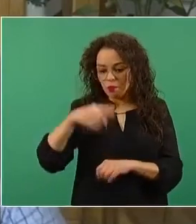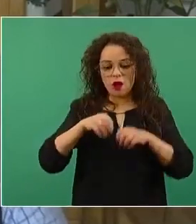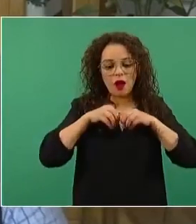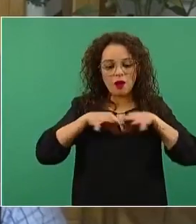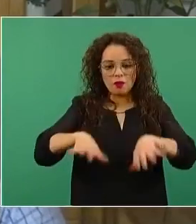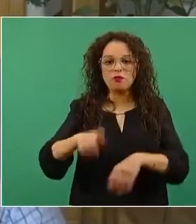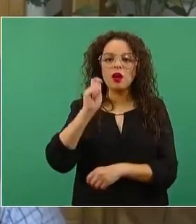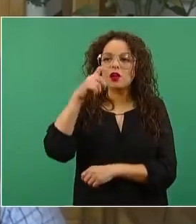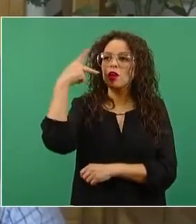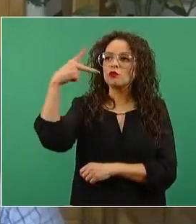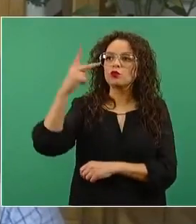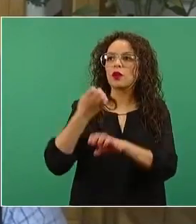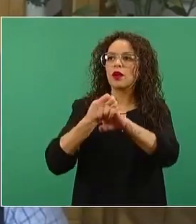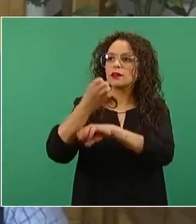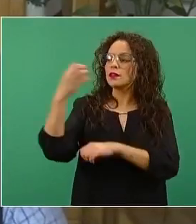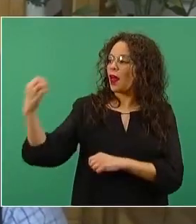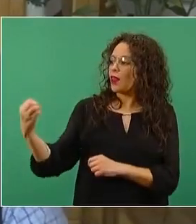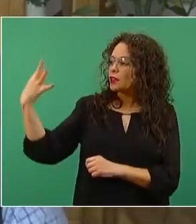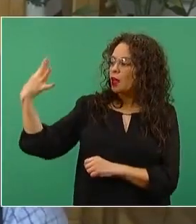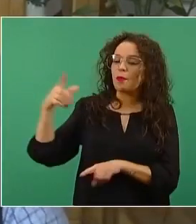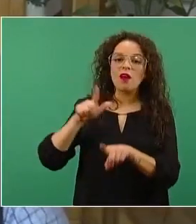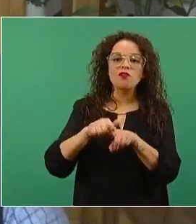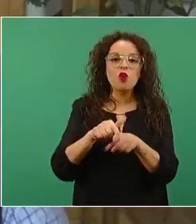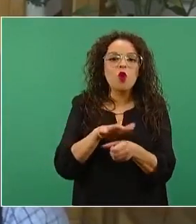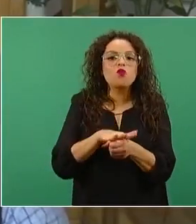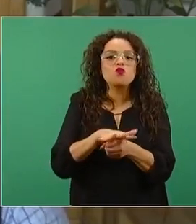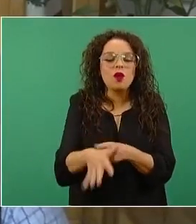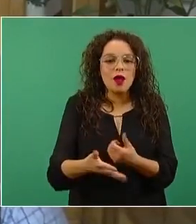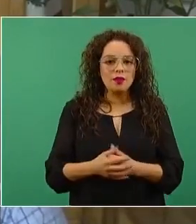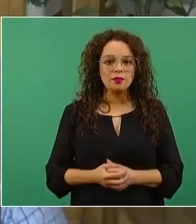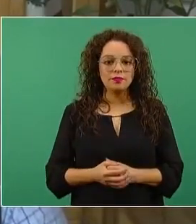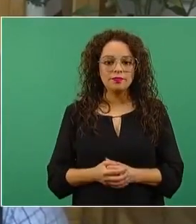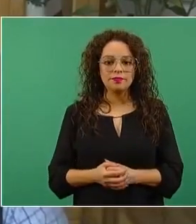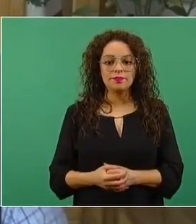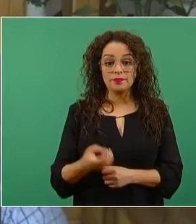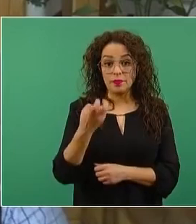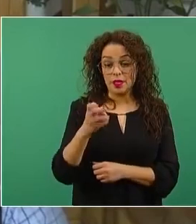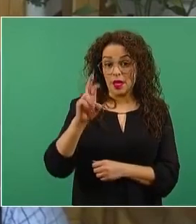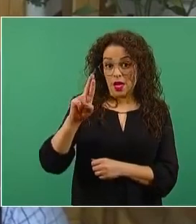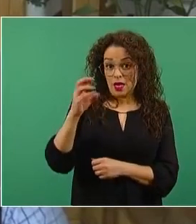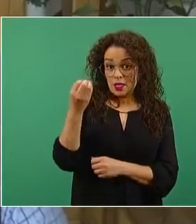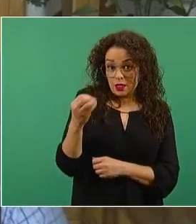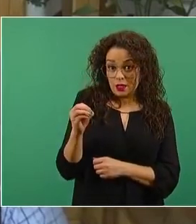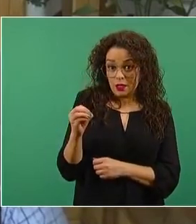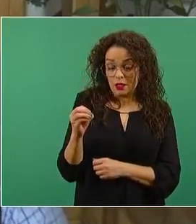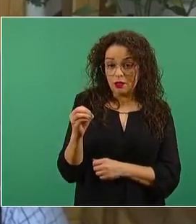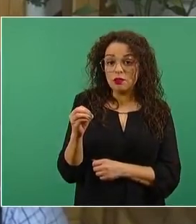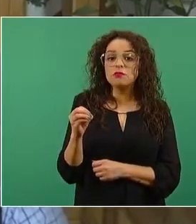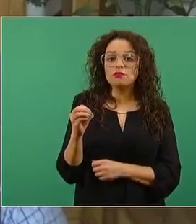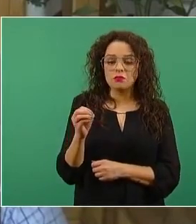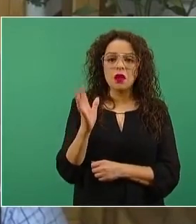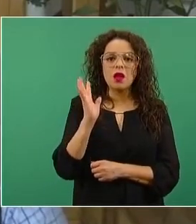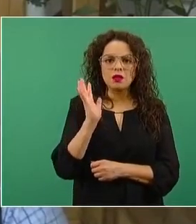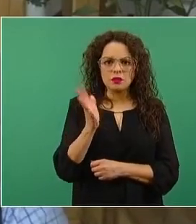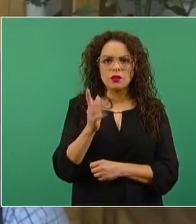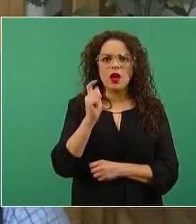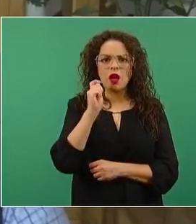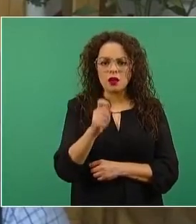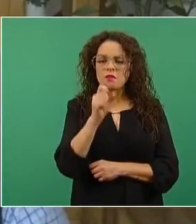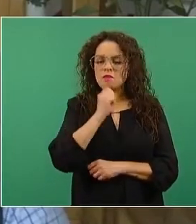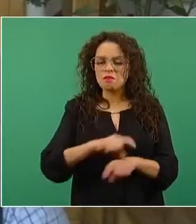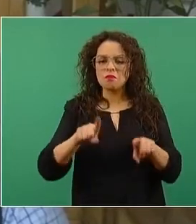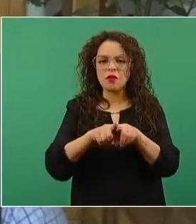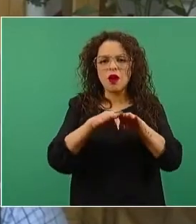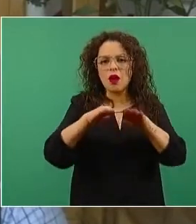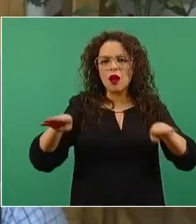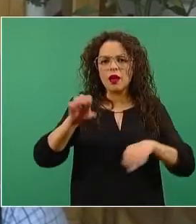que estemos teniendo estos resultados. Te quiero decir que precisamente el R0 es uno de los datos que también se ha venido estabilizando y en